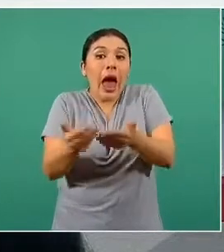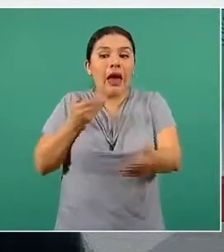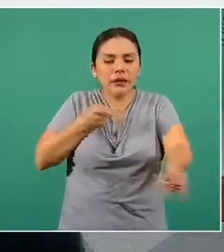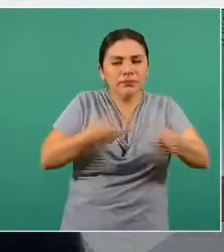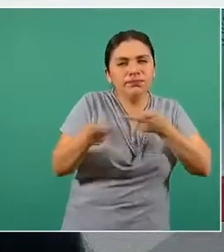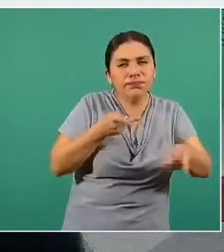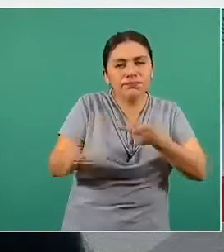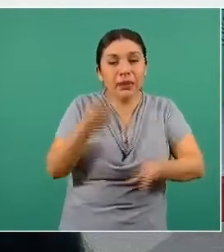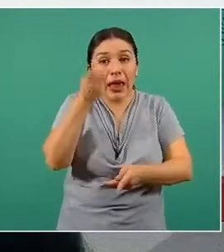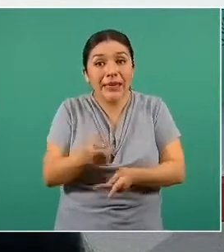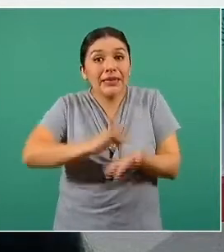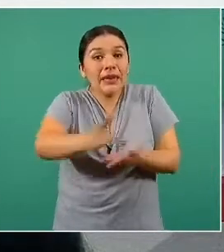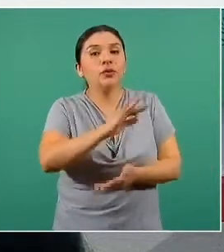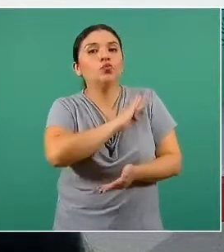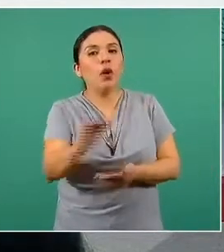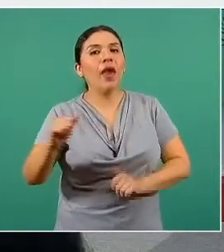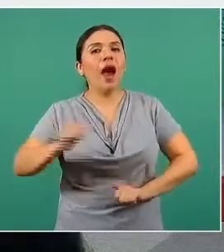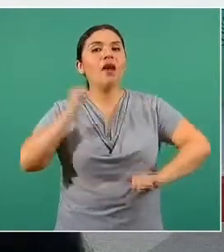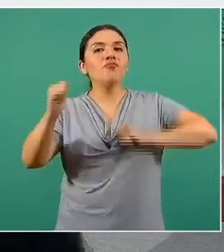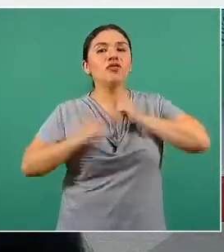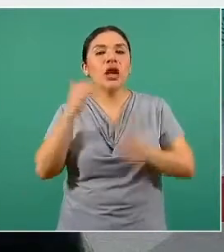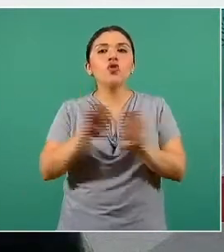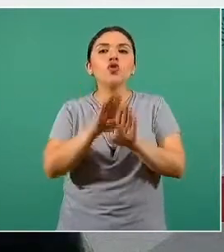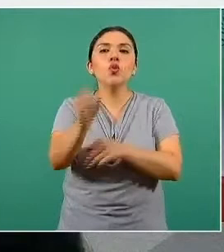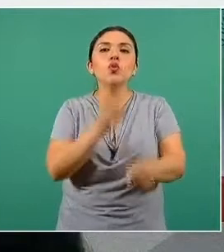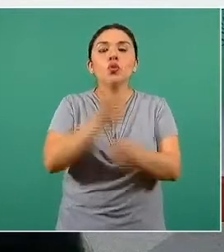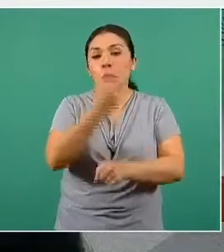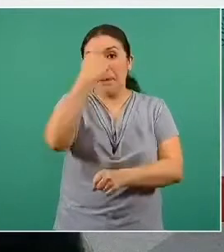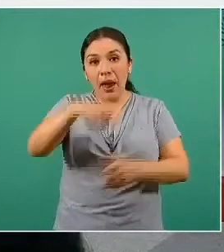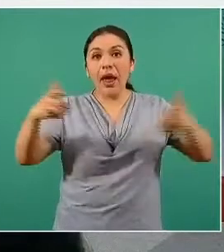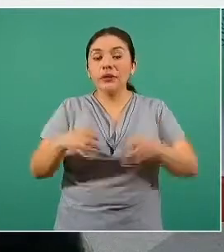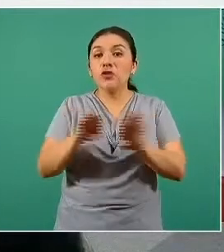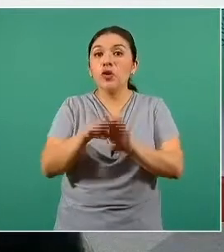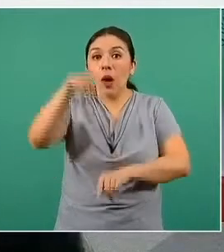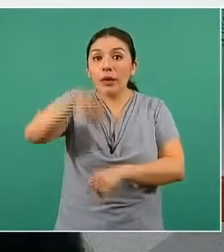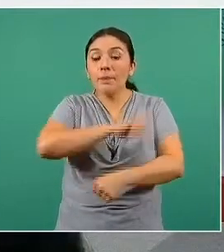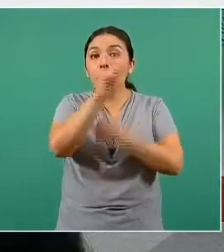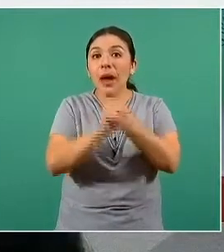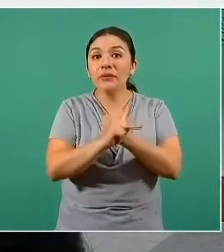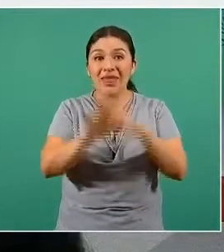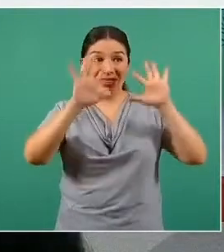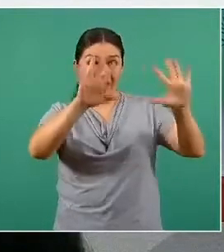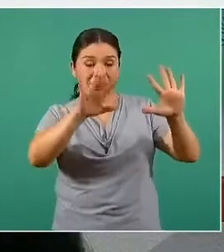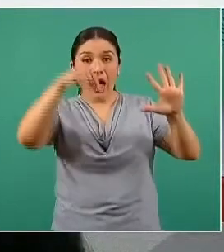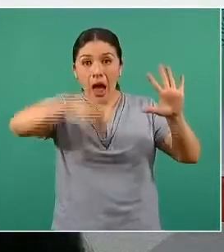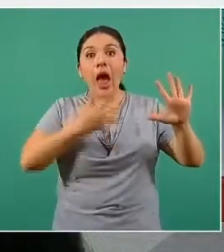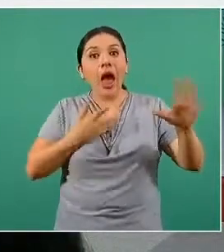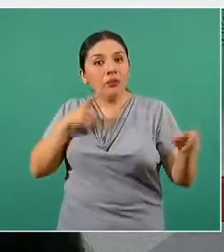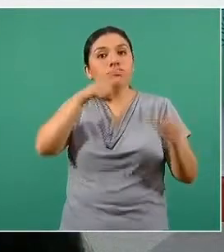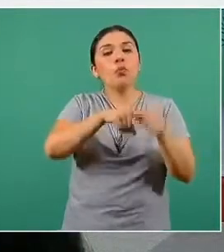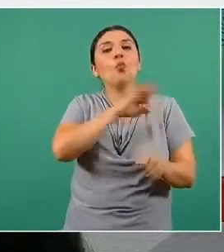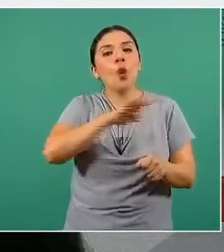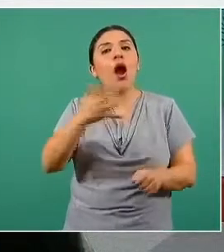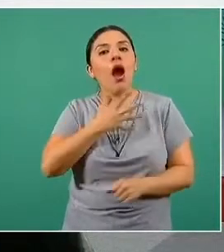anticipados y que nos han permitido aprovechar oportunidades para ser uno de los 10 primeros países en tener vacunas. De